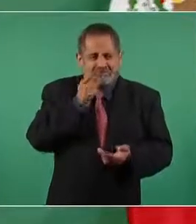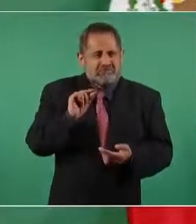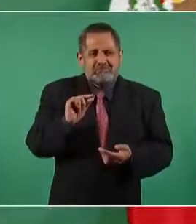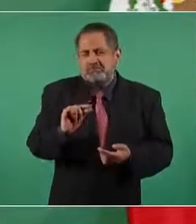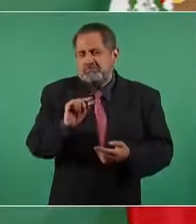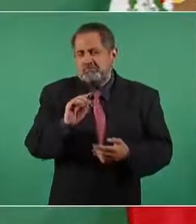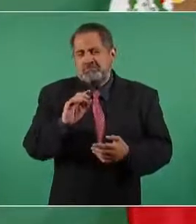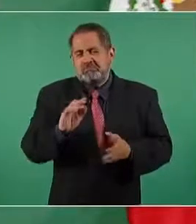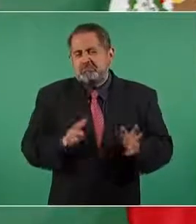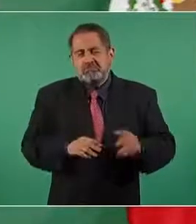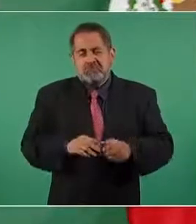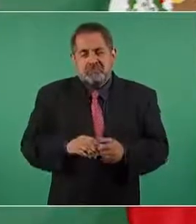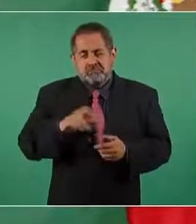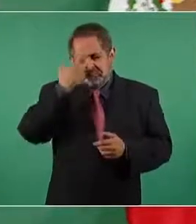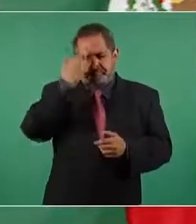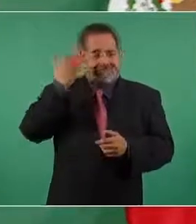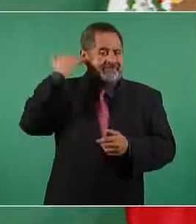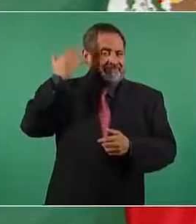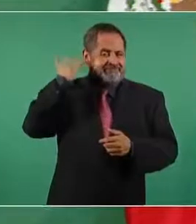de la llamada